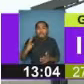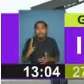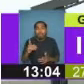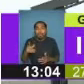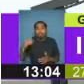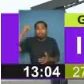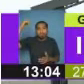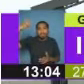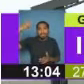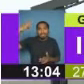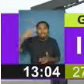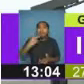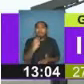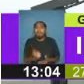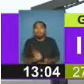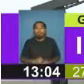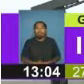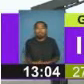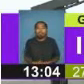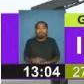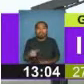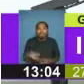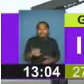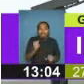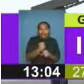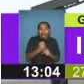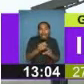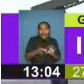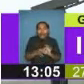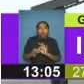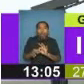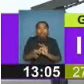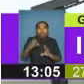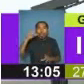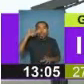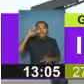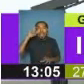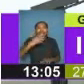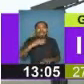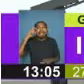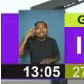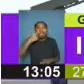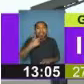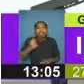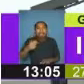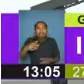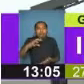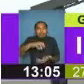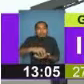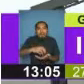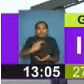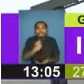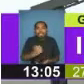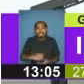haciendo ejesa para que podamos repotenciar y para que no falte energía en lo que vamos lo que va a ser un